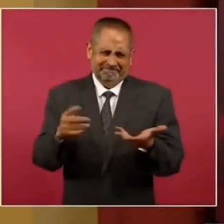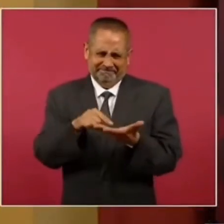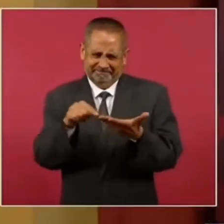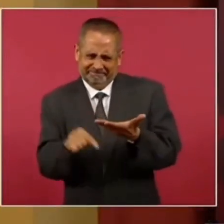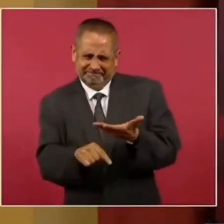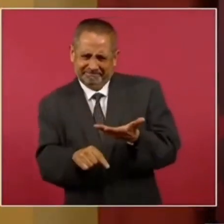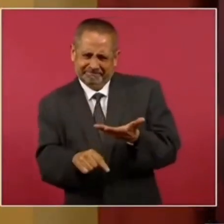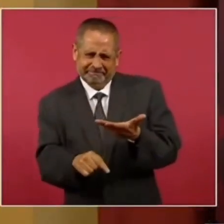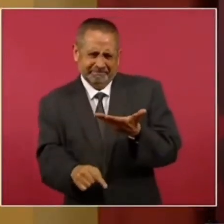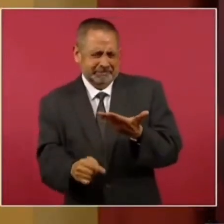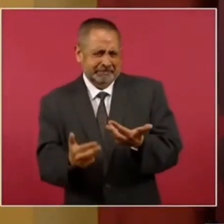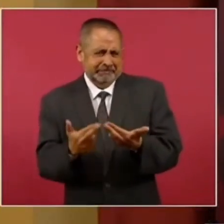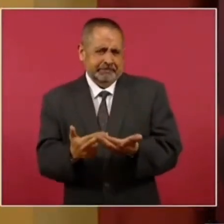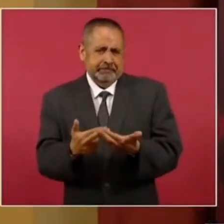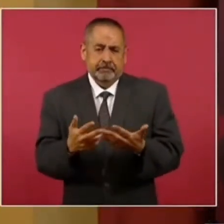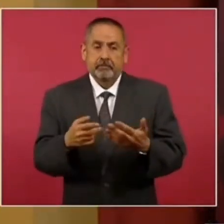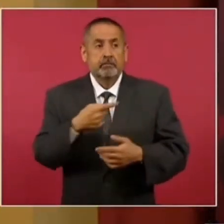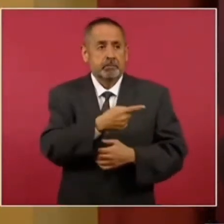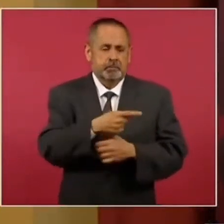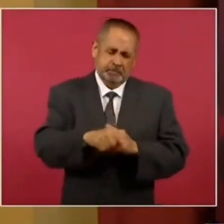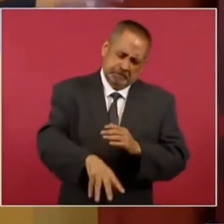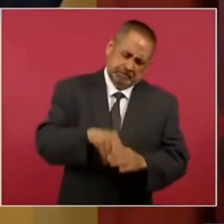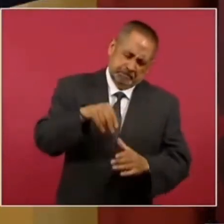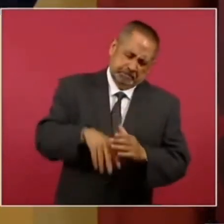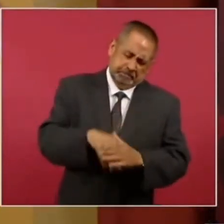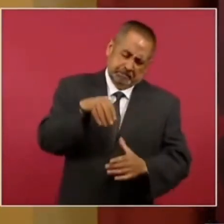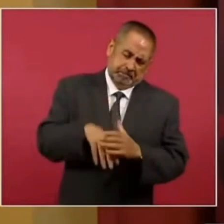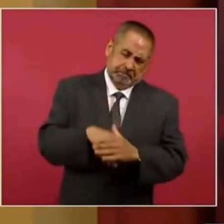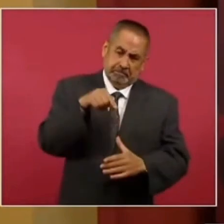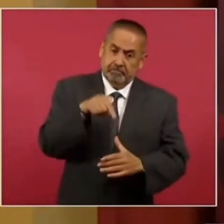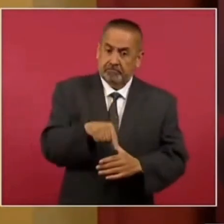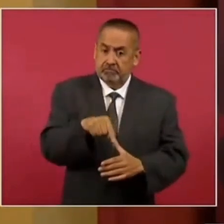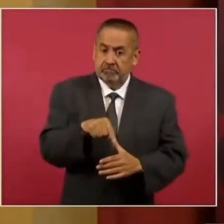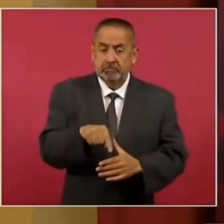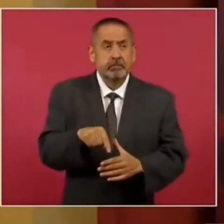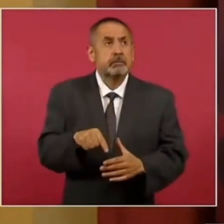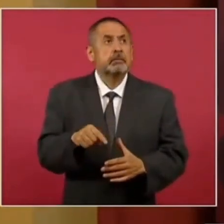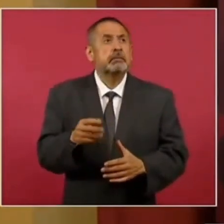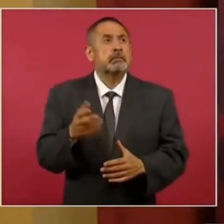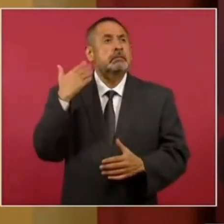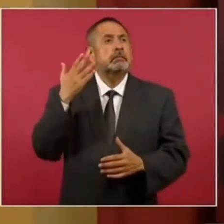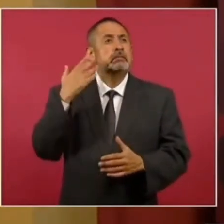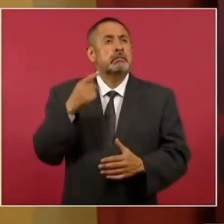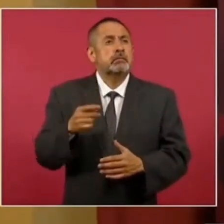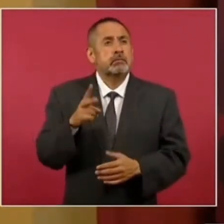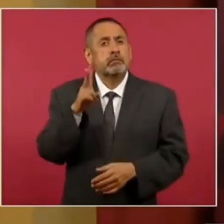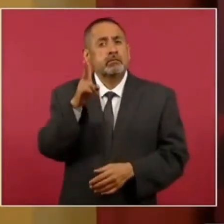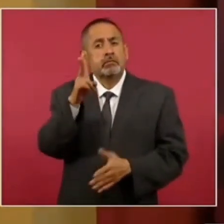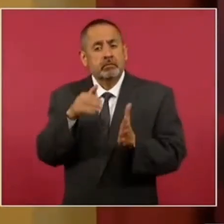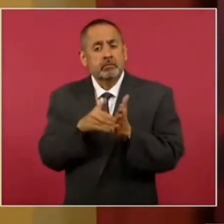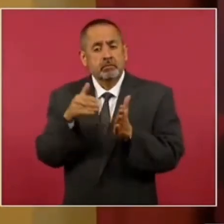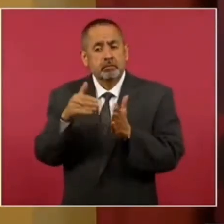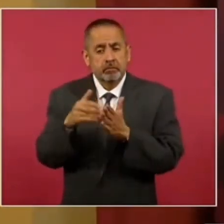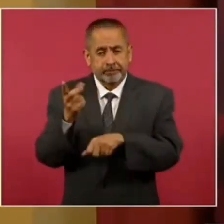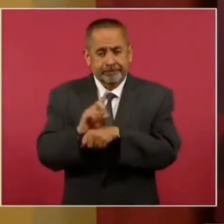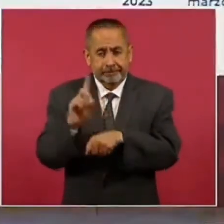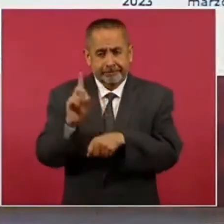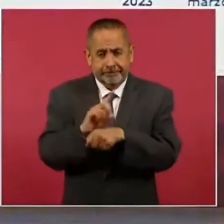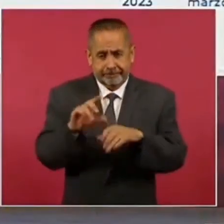Llegó a producir ese campo, solo ese campo, 2 millones de barriles